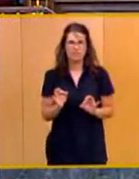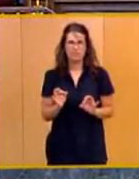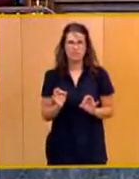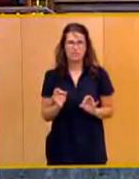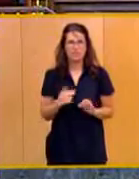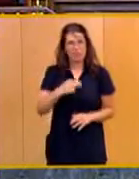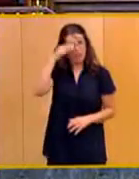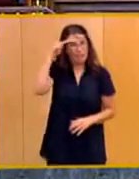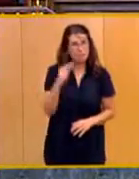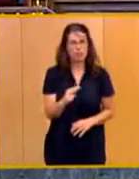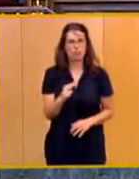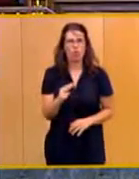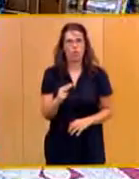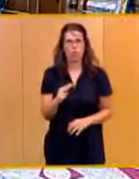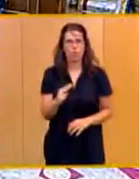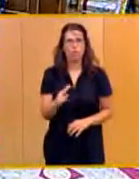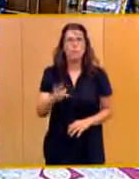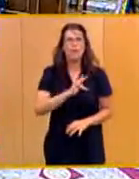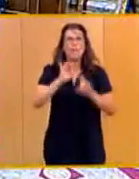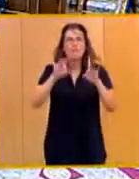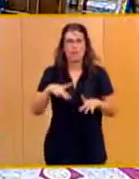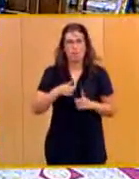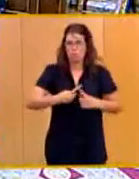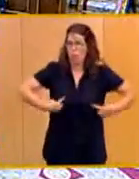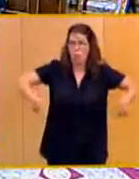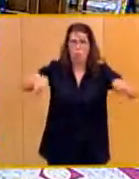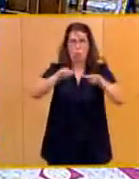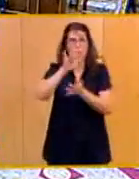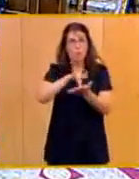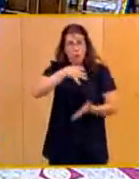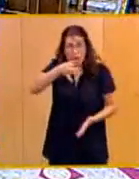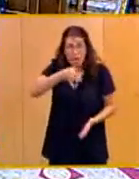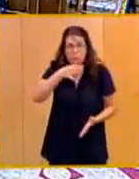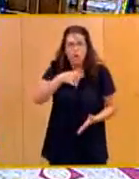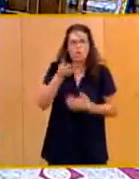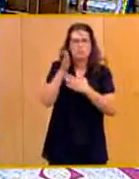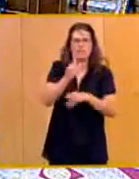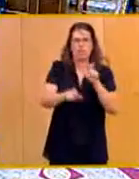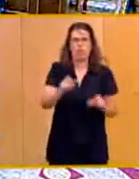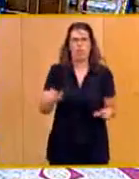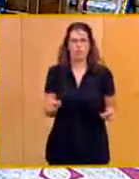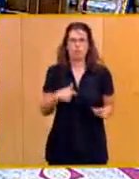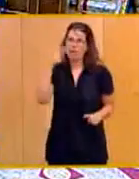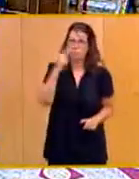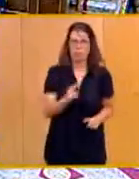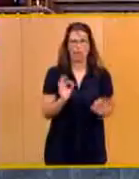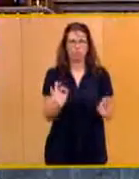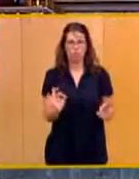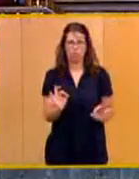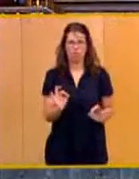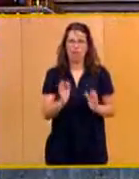Respeto merecemos todos los que estamos aquí representando a los ciudadanos y les ruego tengan la bondad de